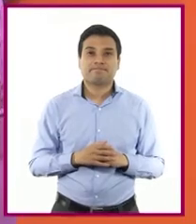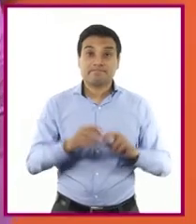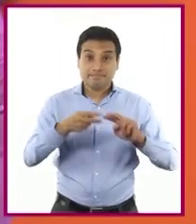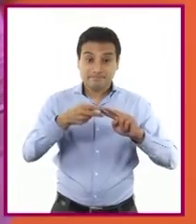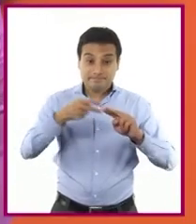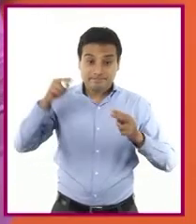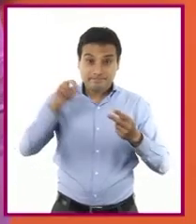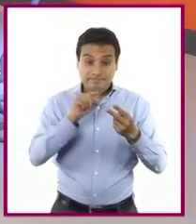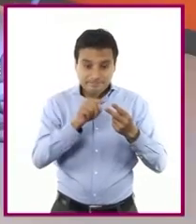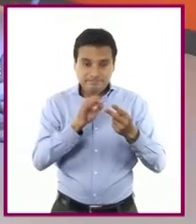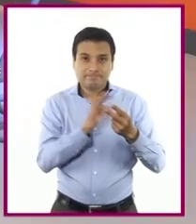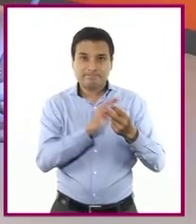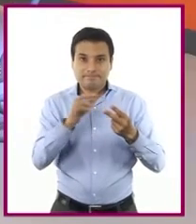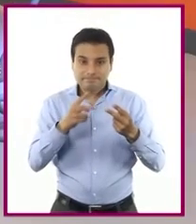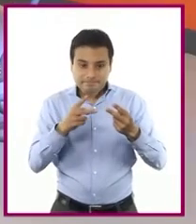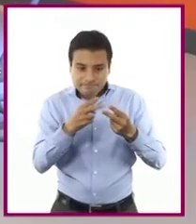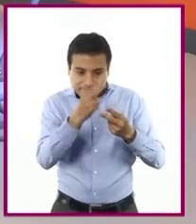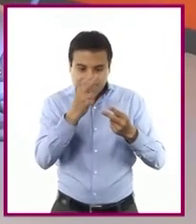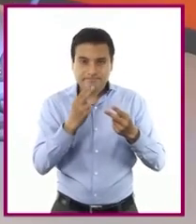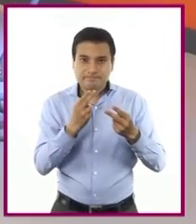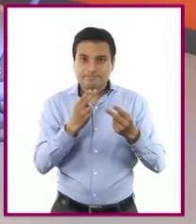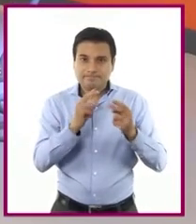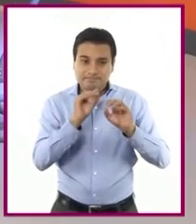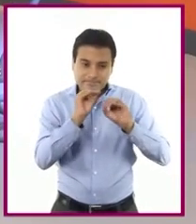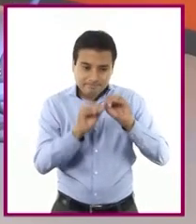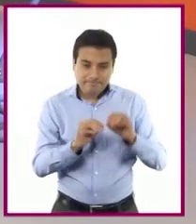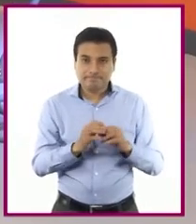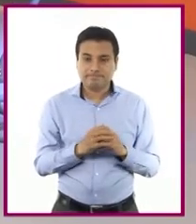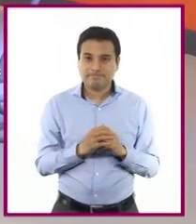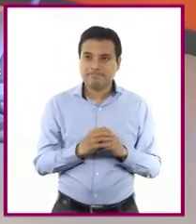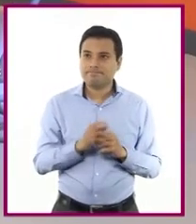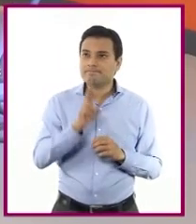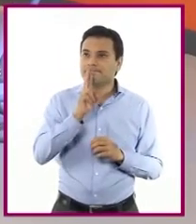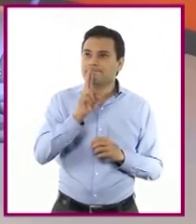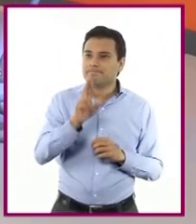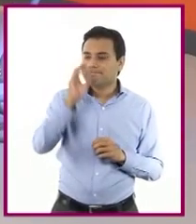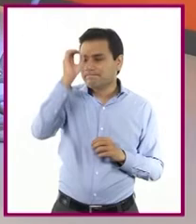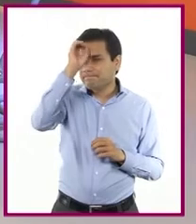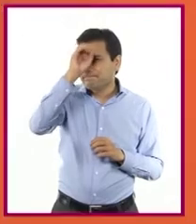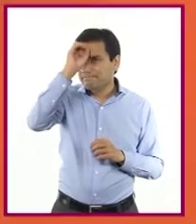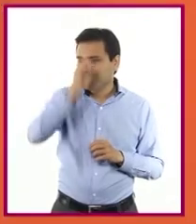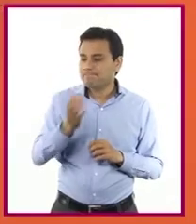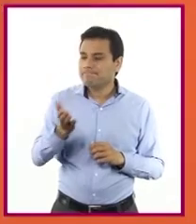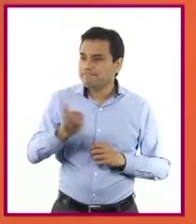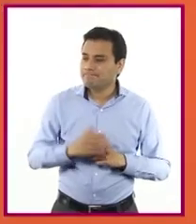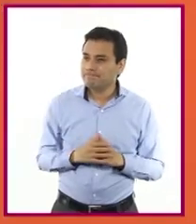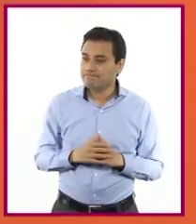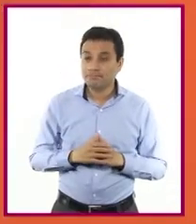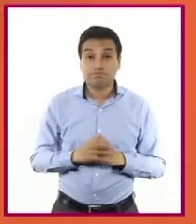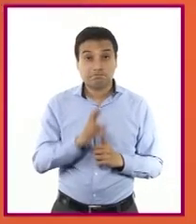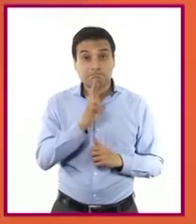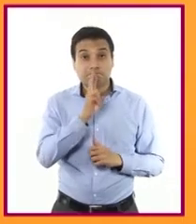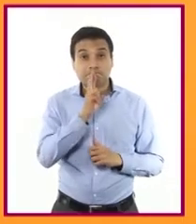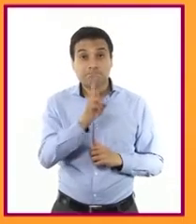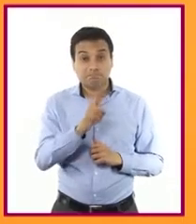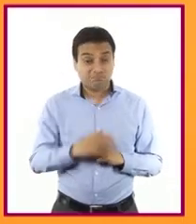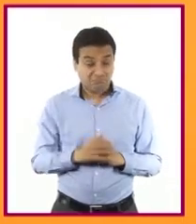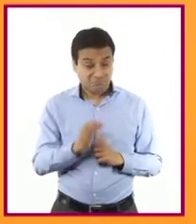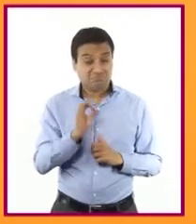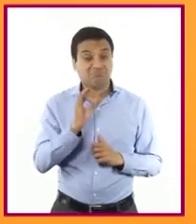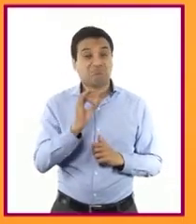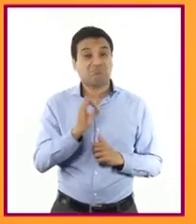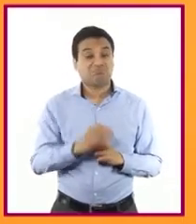decir, los genes. ¿Qué opina, profesor Rodolfo, de la respuesta de sus contrincantes? Una respuesta muy